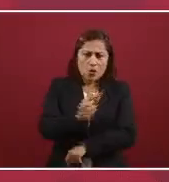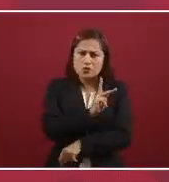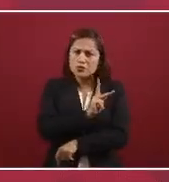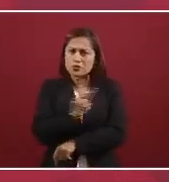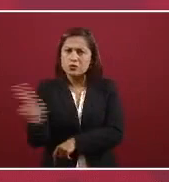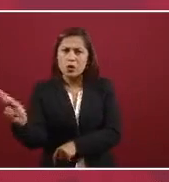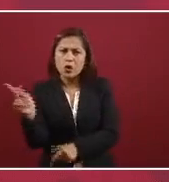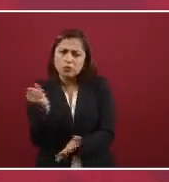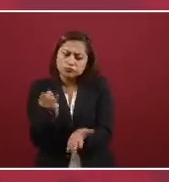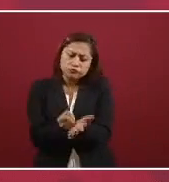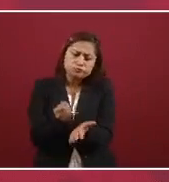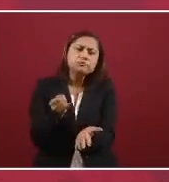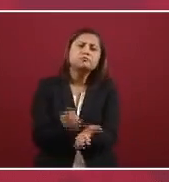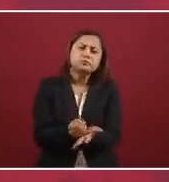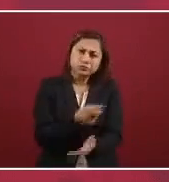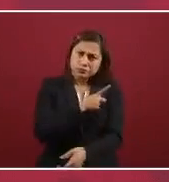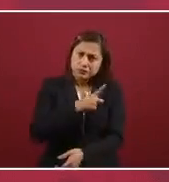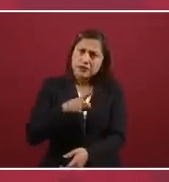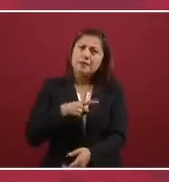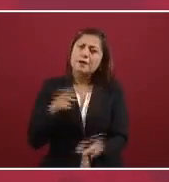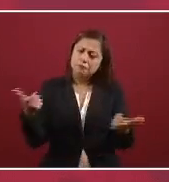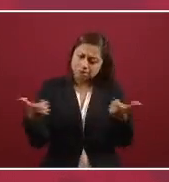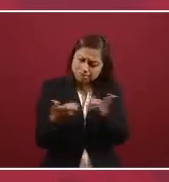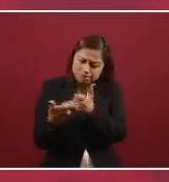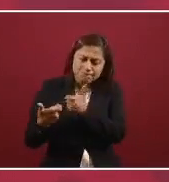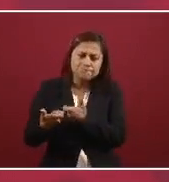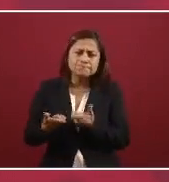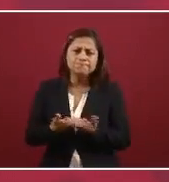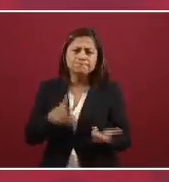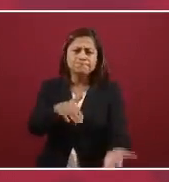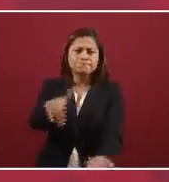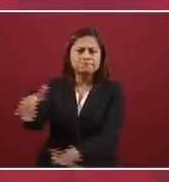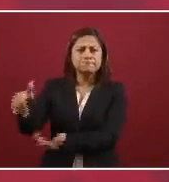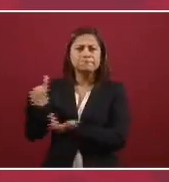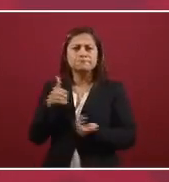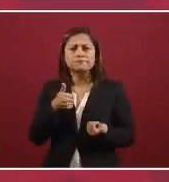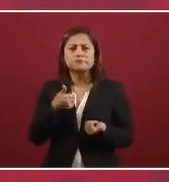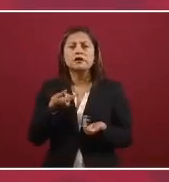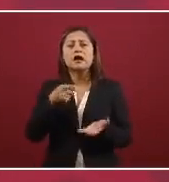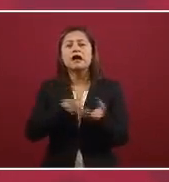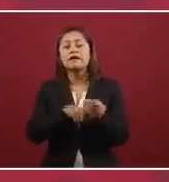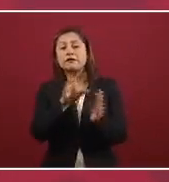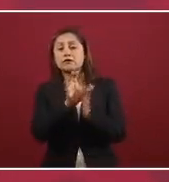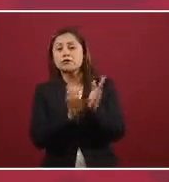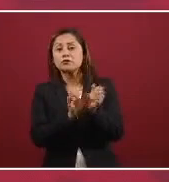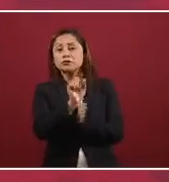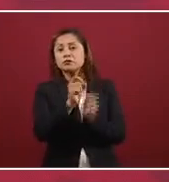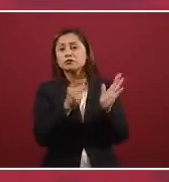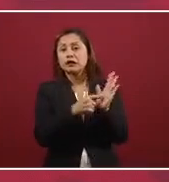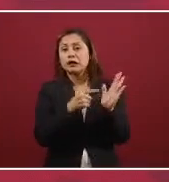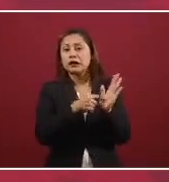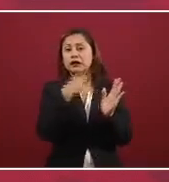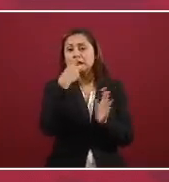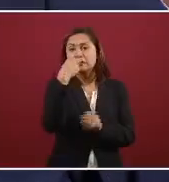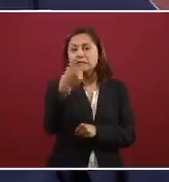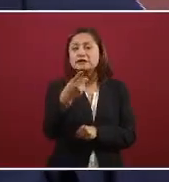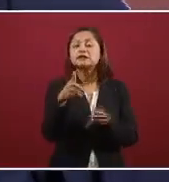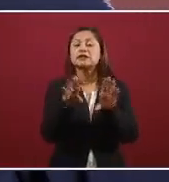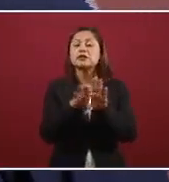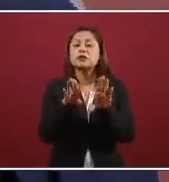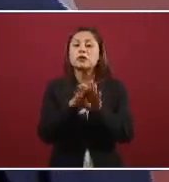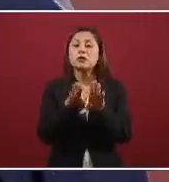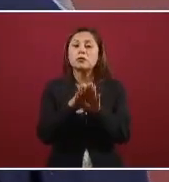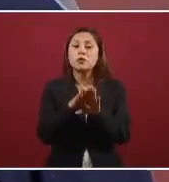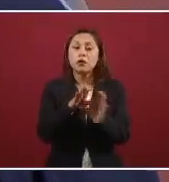pero la misma Constitución establece que los impuestos se tienen que cobrar de manera progresiva. ¿Qué